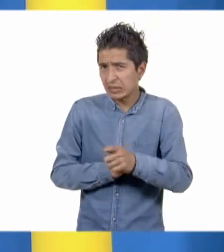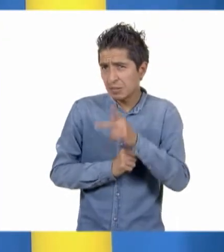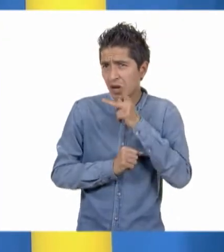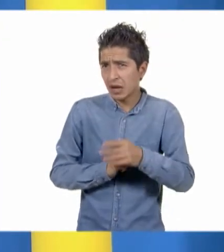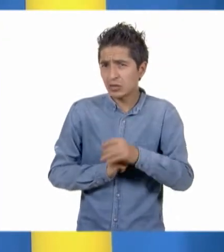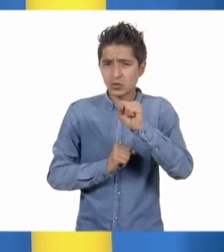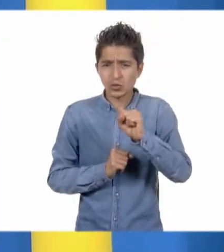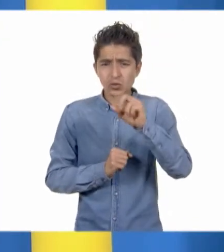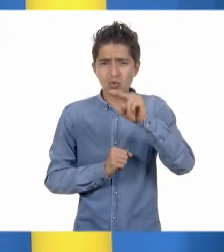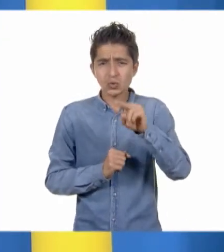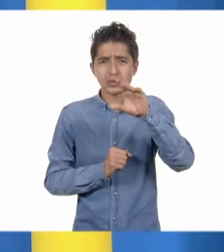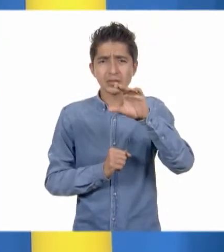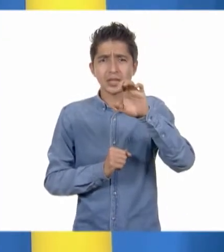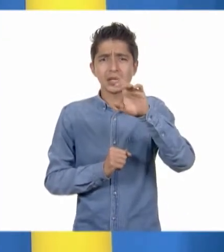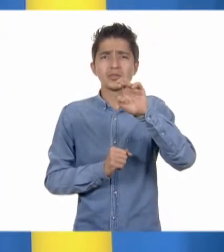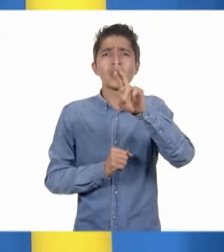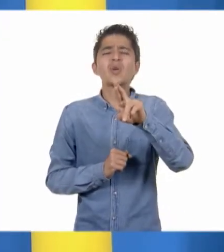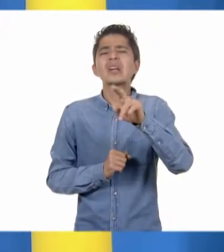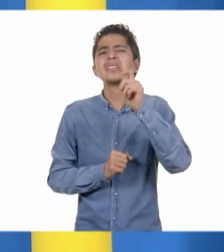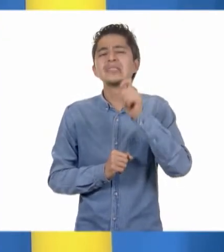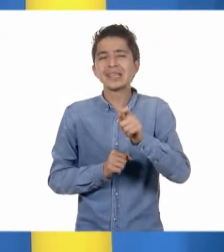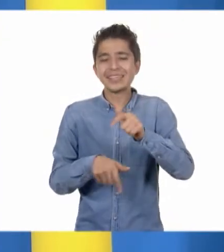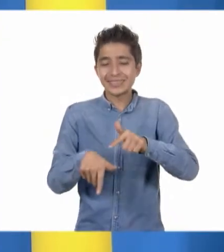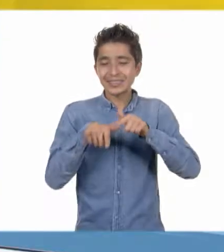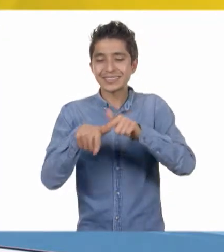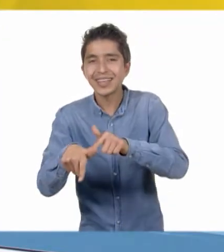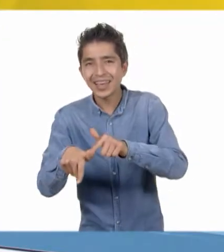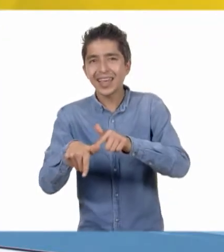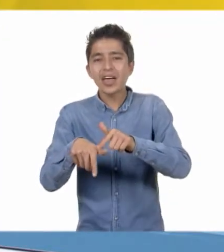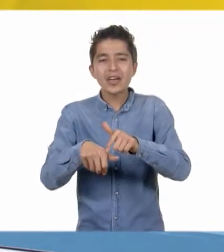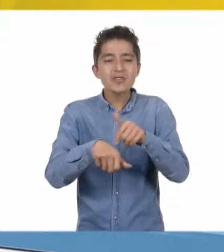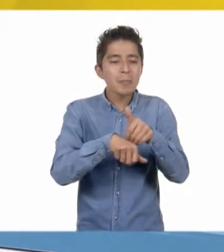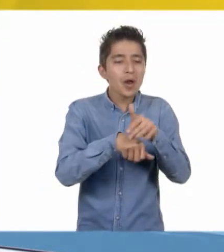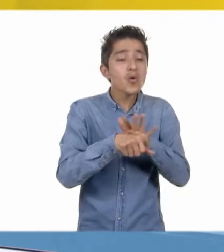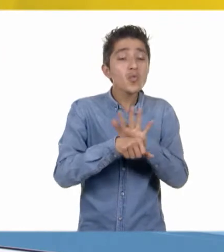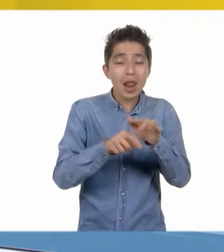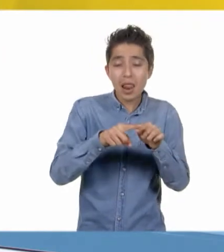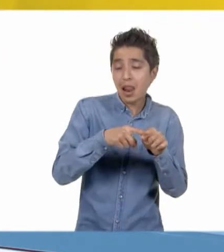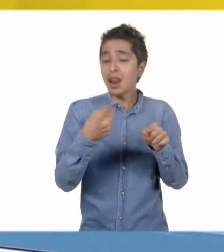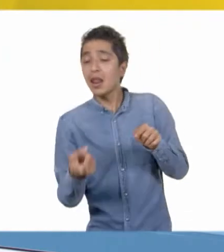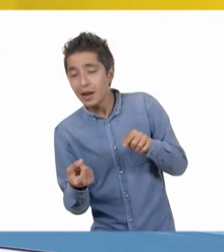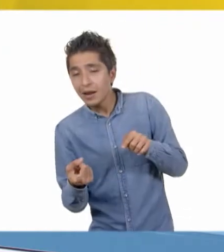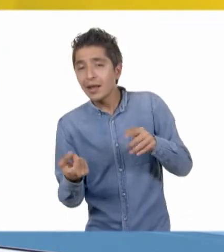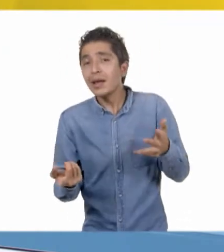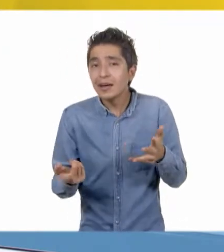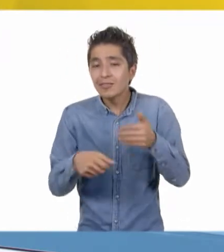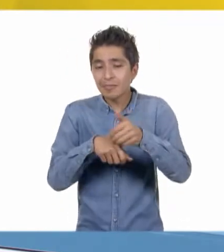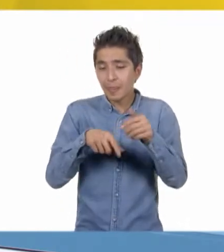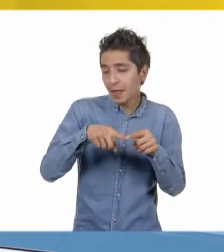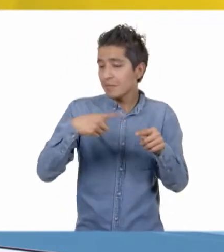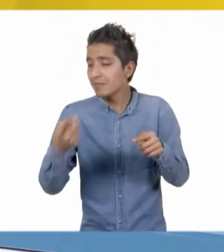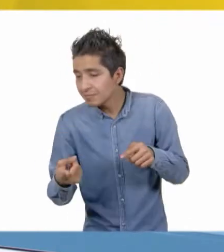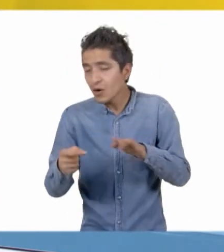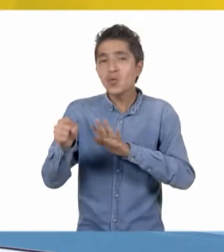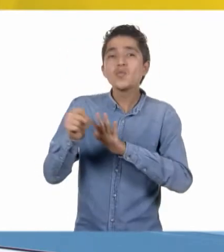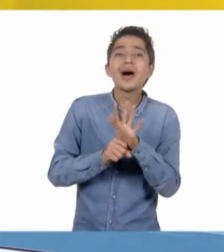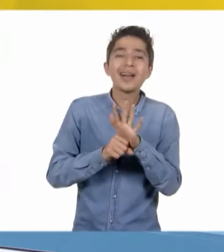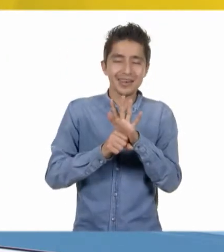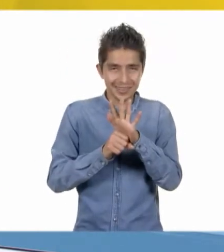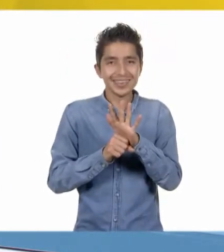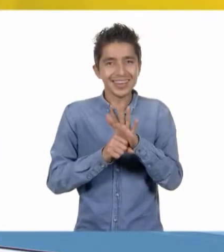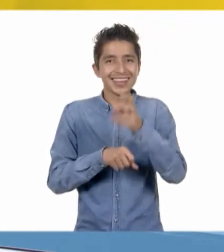sucesor significa el que sigue o el siguiente. Efectivamente, el sucesor de los números es aquel que